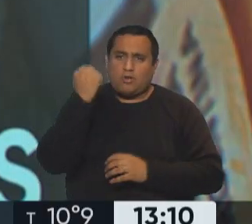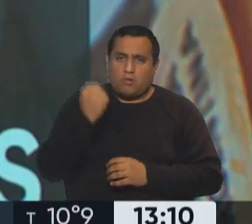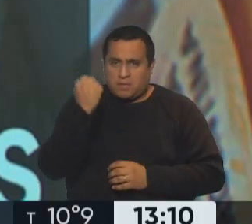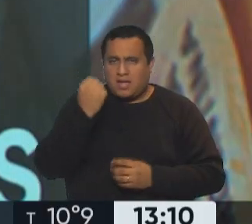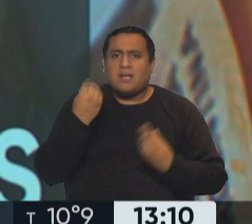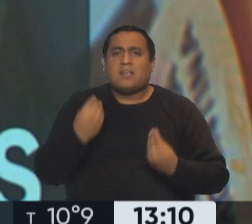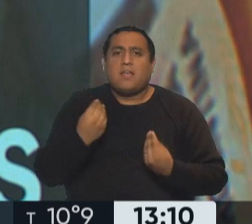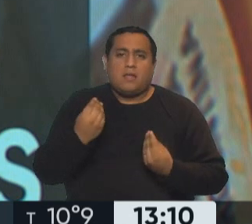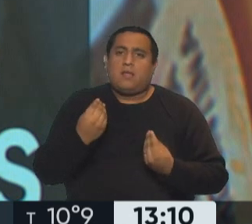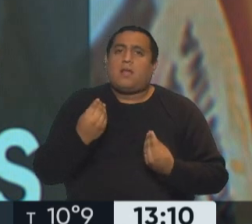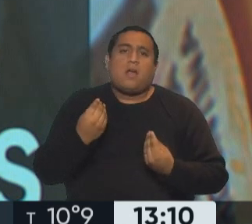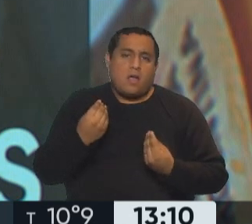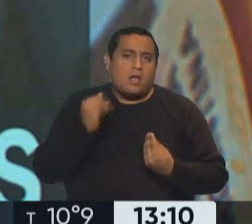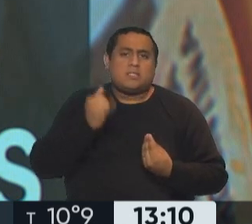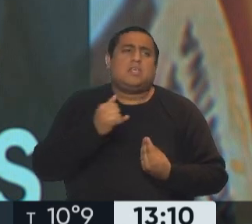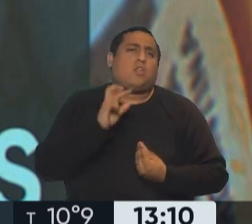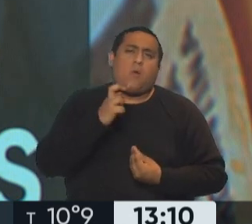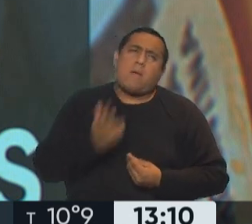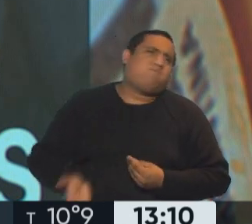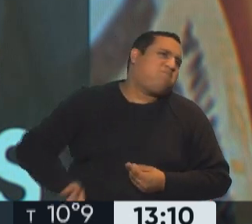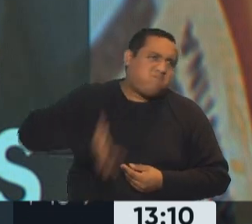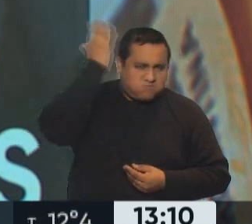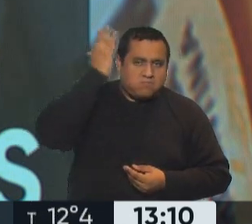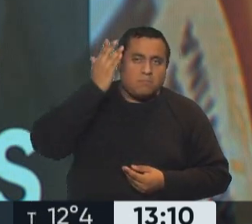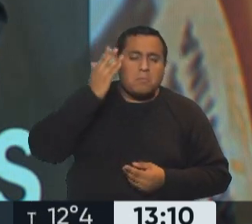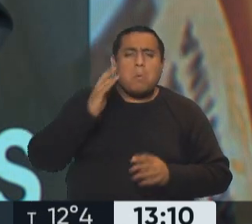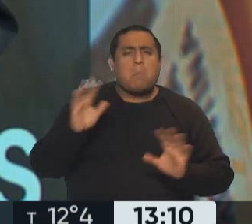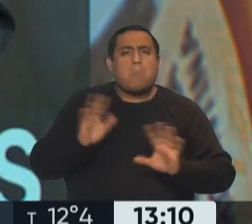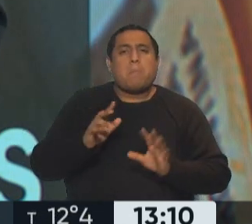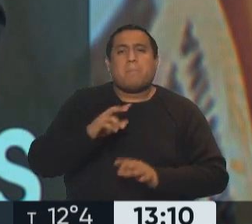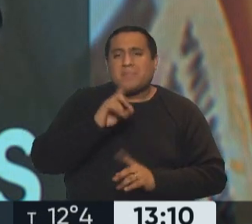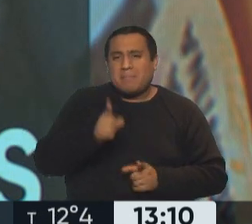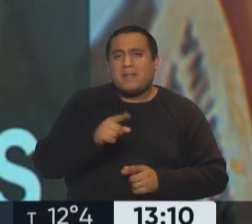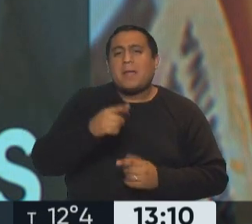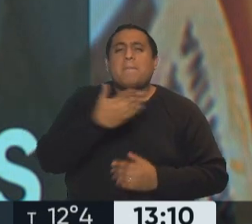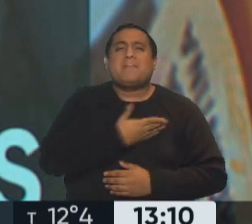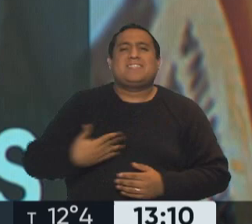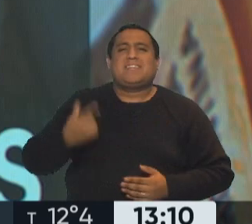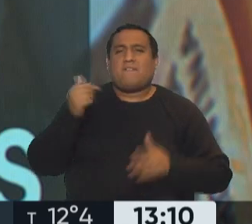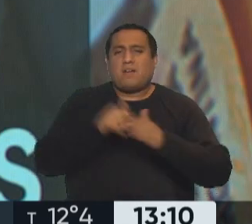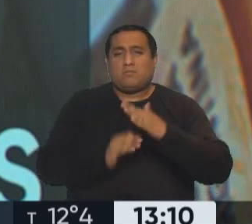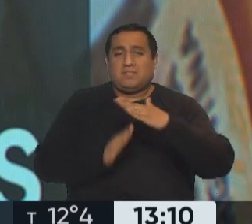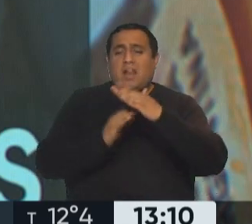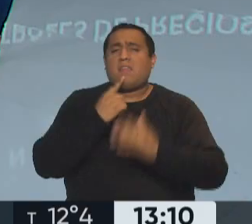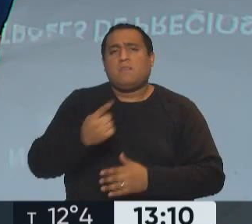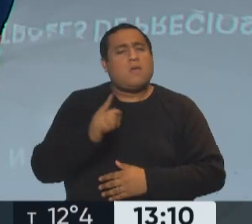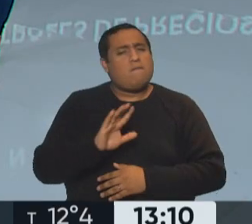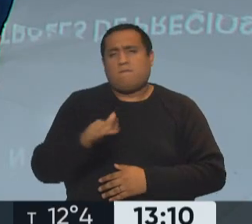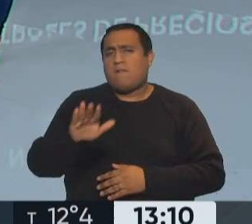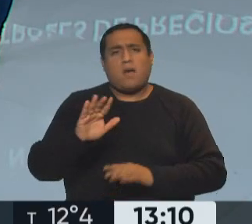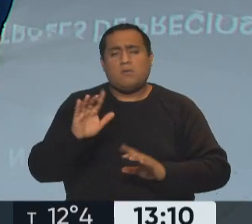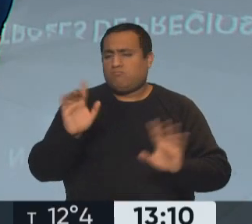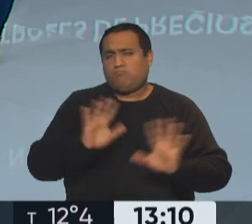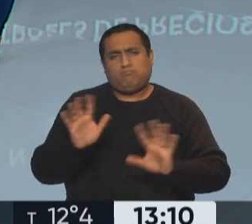el atajo, ¿no? Un movimiento fuerte del tipo de cambio, que ella aclare, también Miguel Pez, el presidente del Banco Central, que eso no va a ocurrir, es